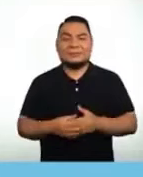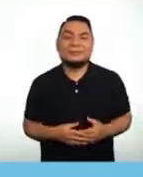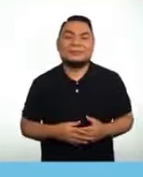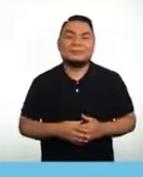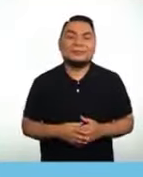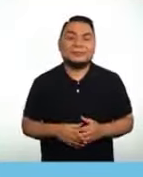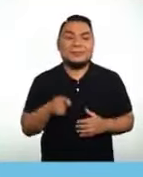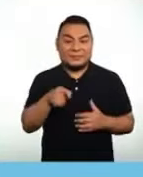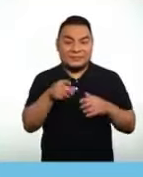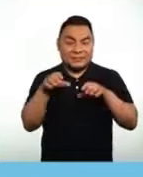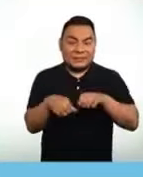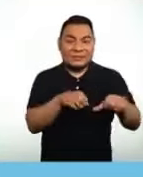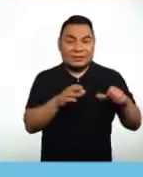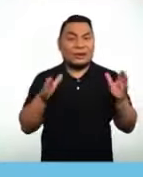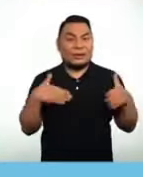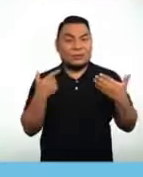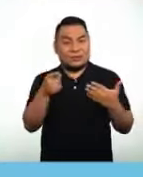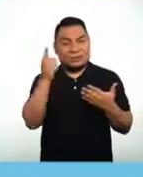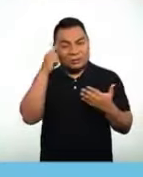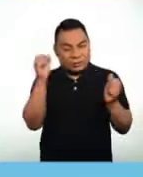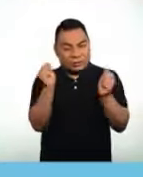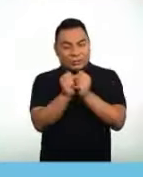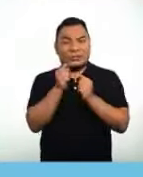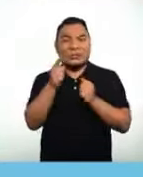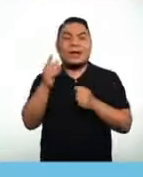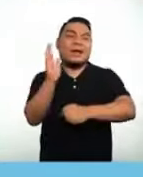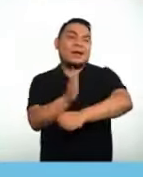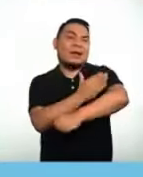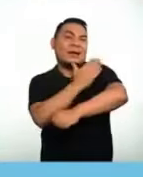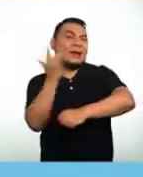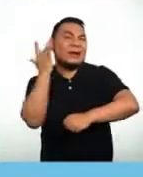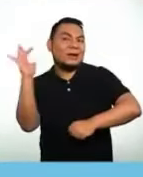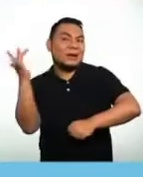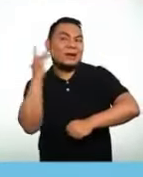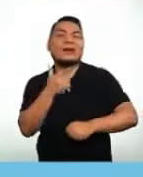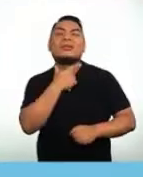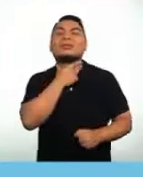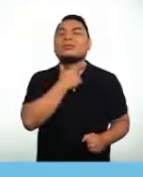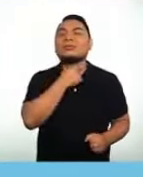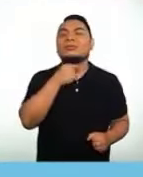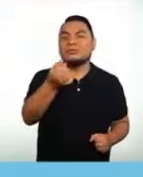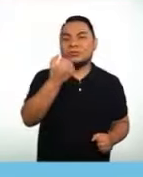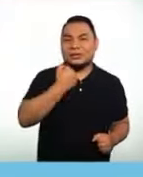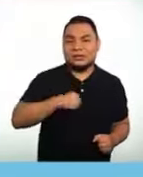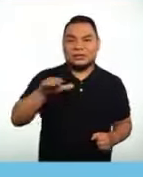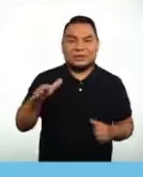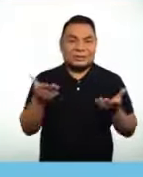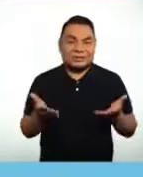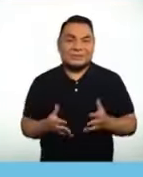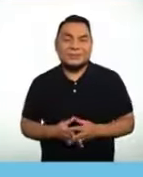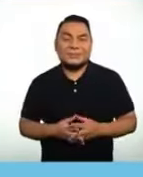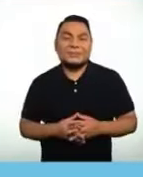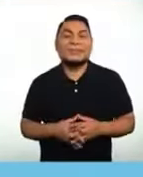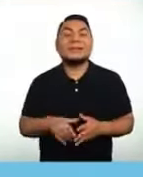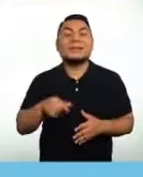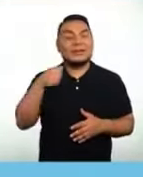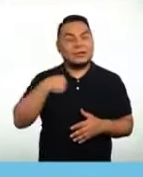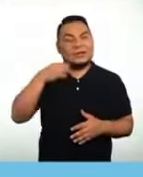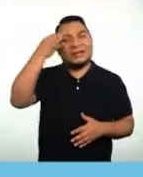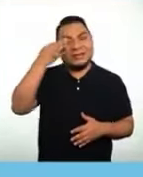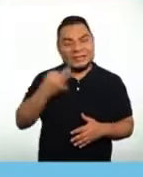las botellas. Esta actividad la pueden acompañar con la canción o música favorita de tu niño o